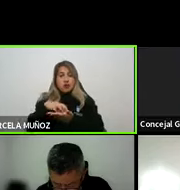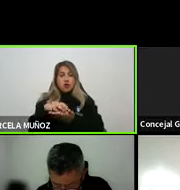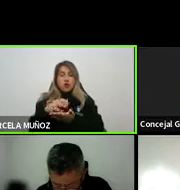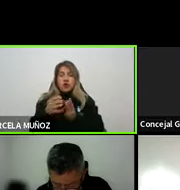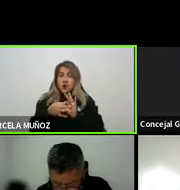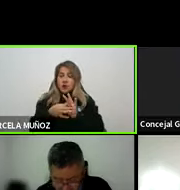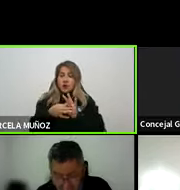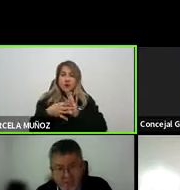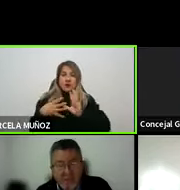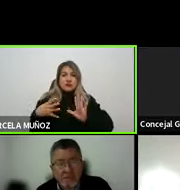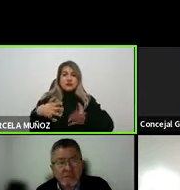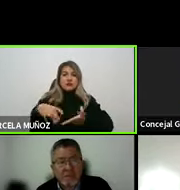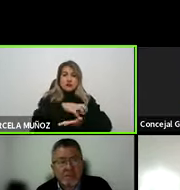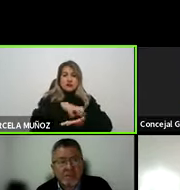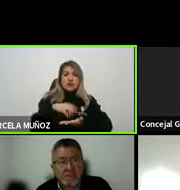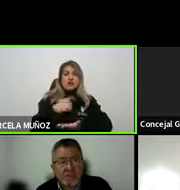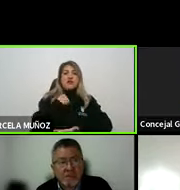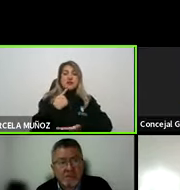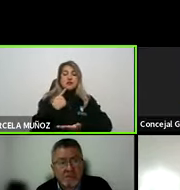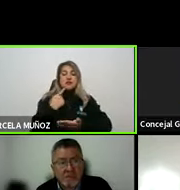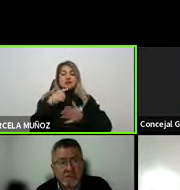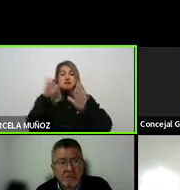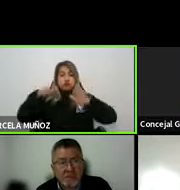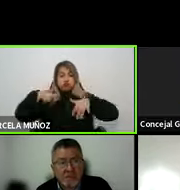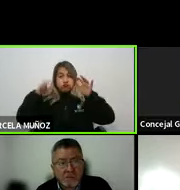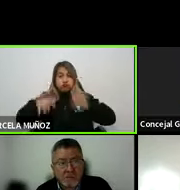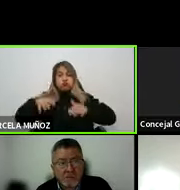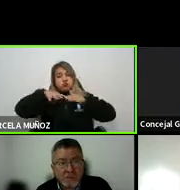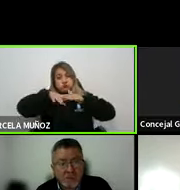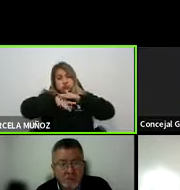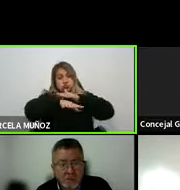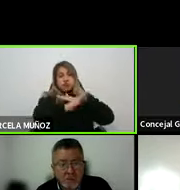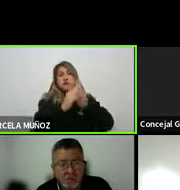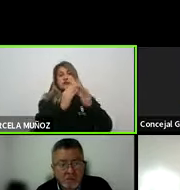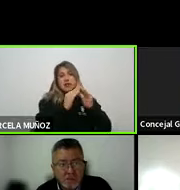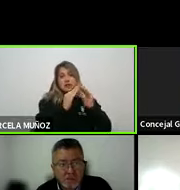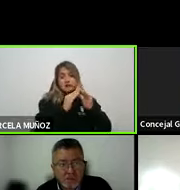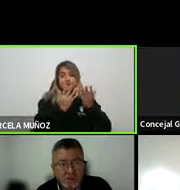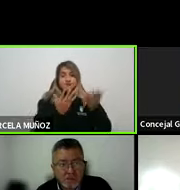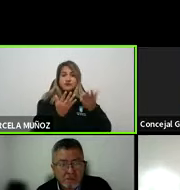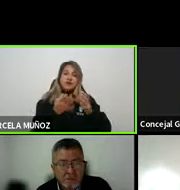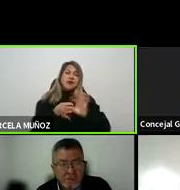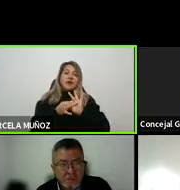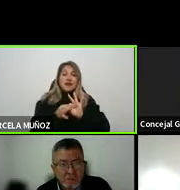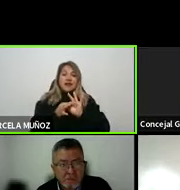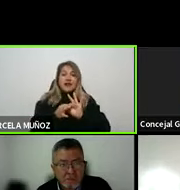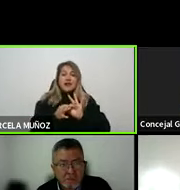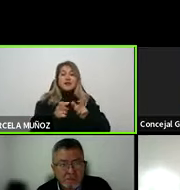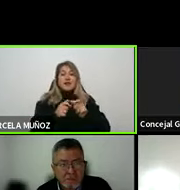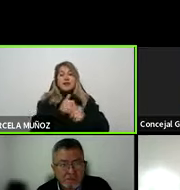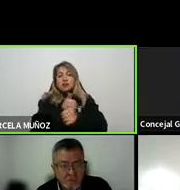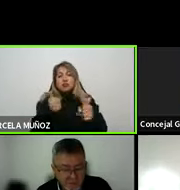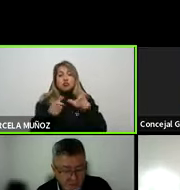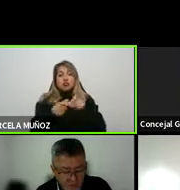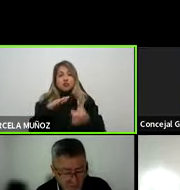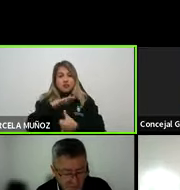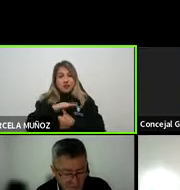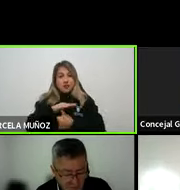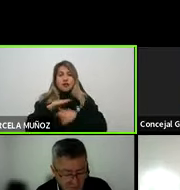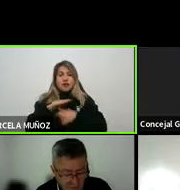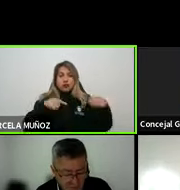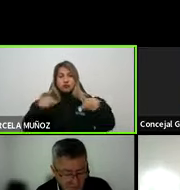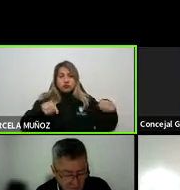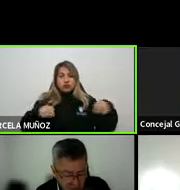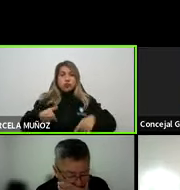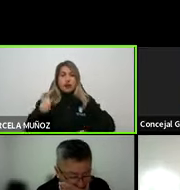gravemente afectado en donde entró el agua a sus casas. Así que yo les agradezco también a la y los concejales que estuvieron desplegados